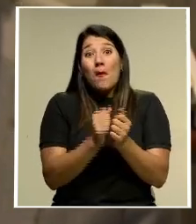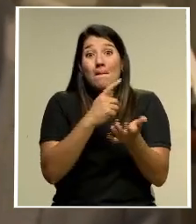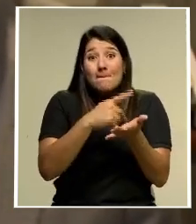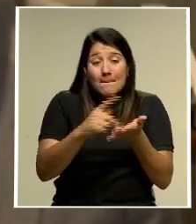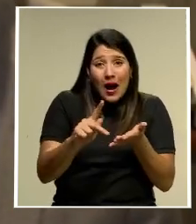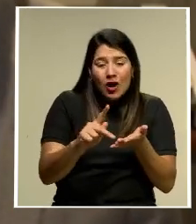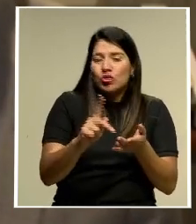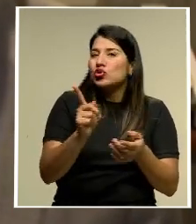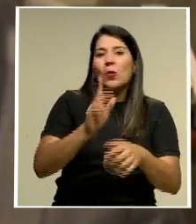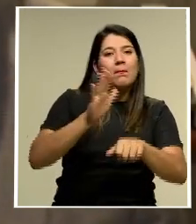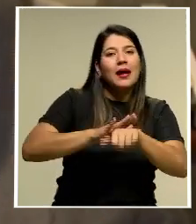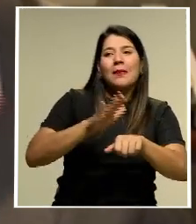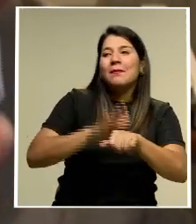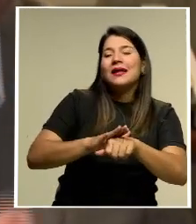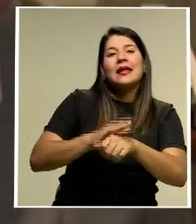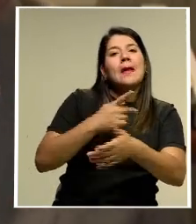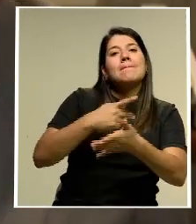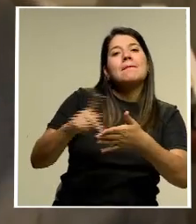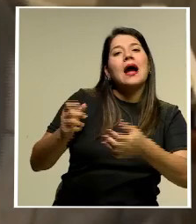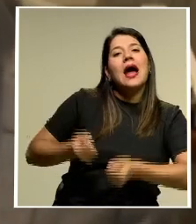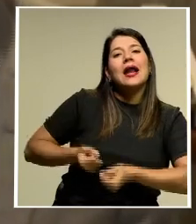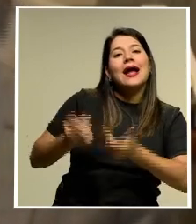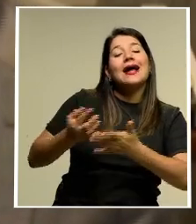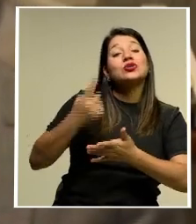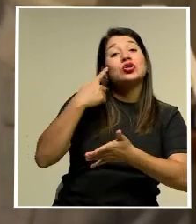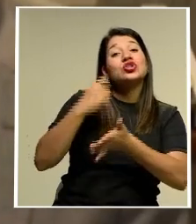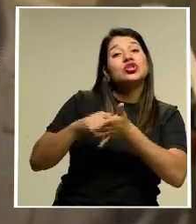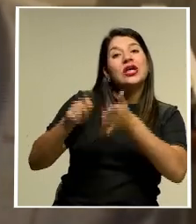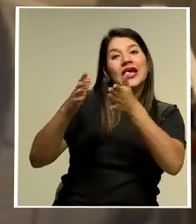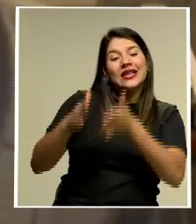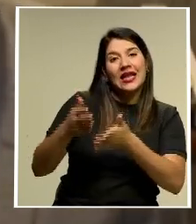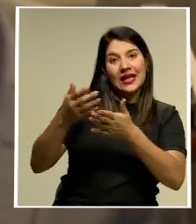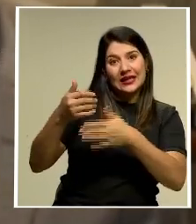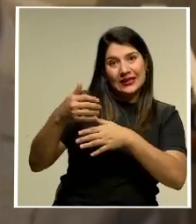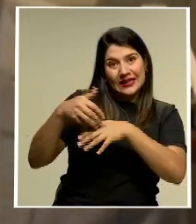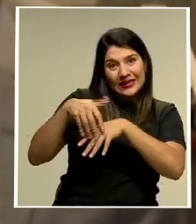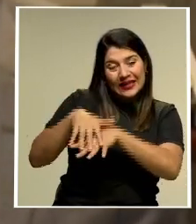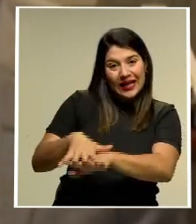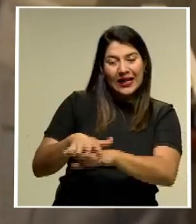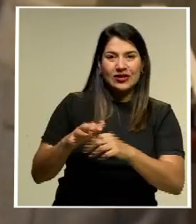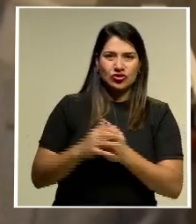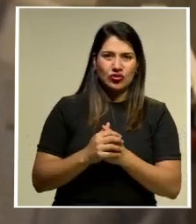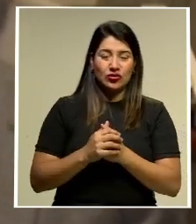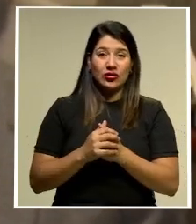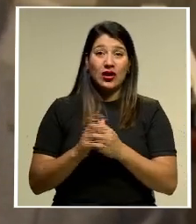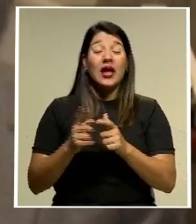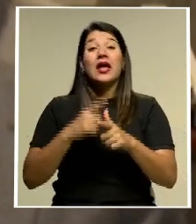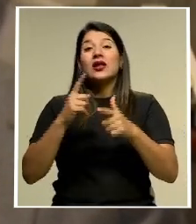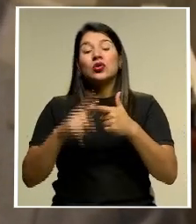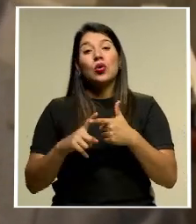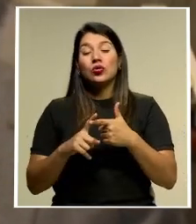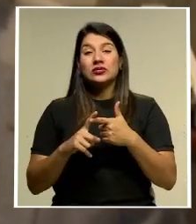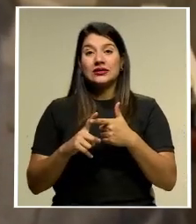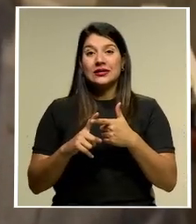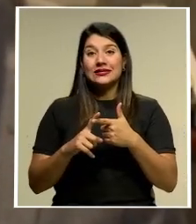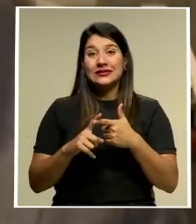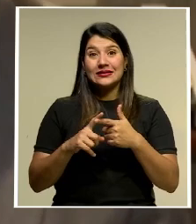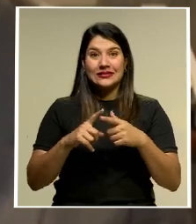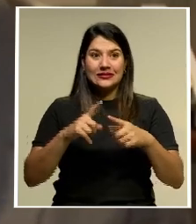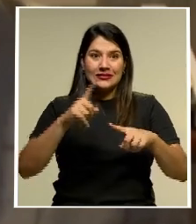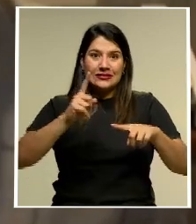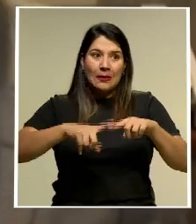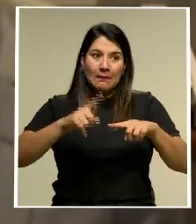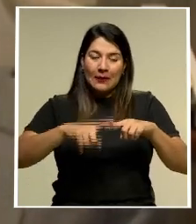gastos operativos desde la Secretaría de Integración. En el resto de las cosas, la integración tiene que abrir las manos porque depende enteramente